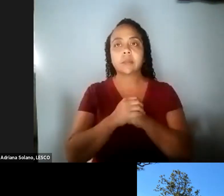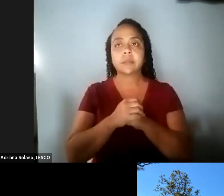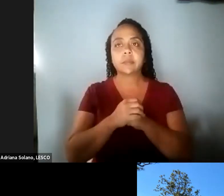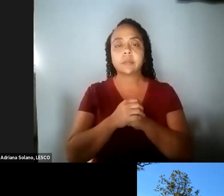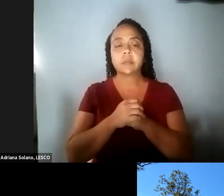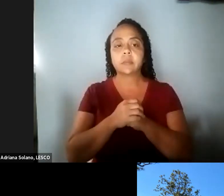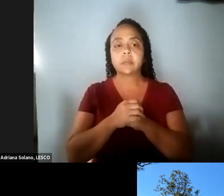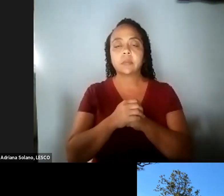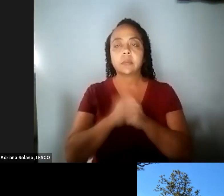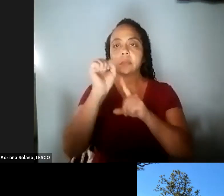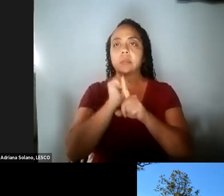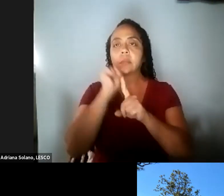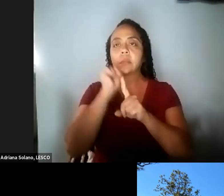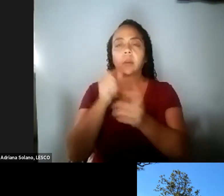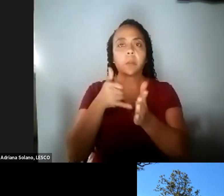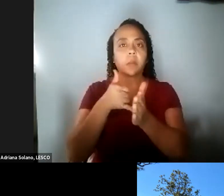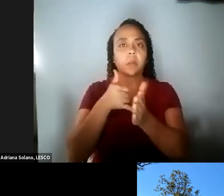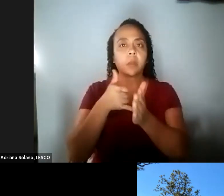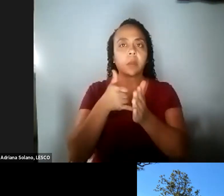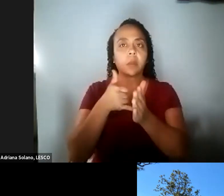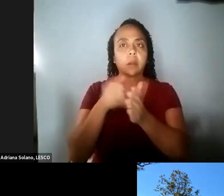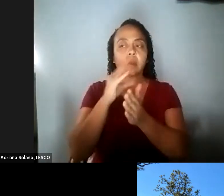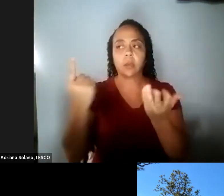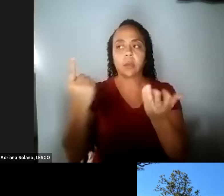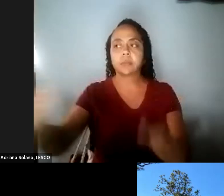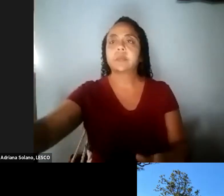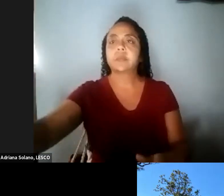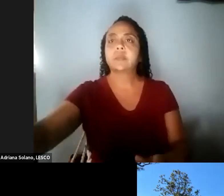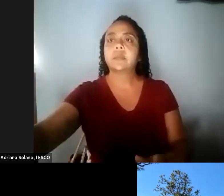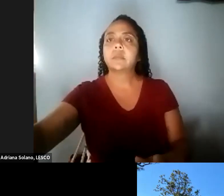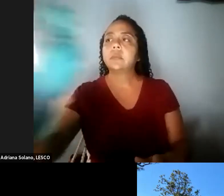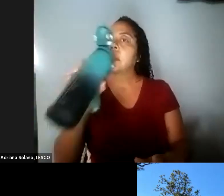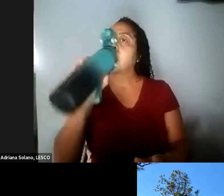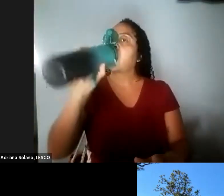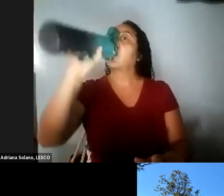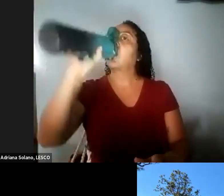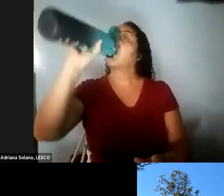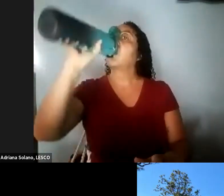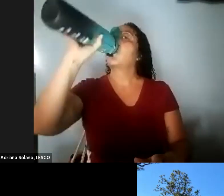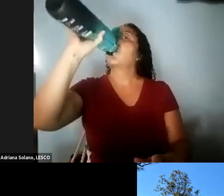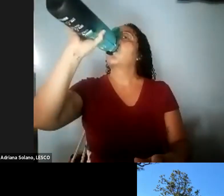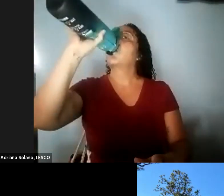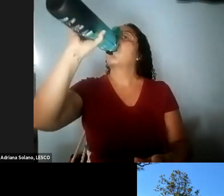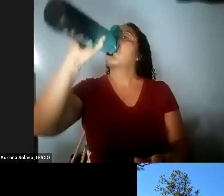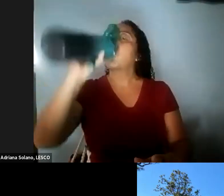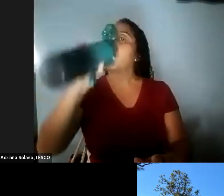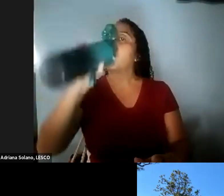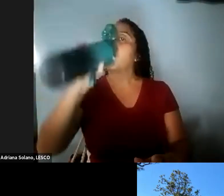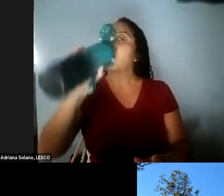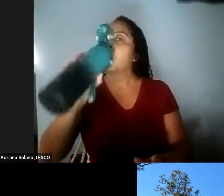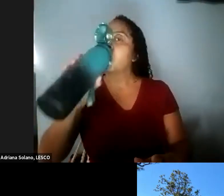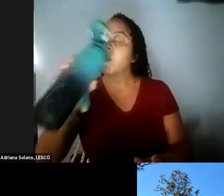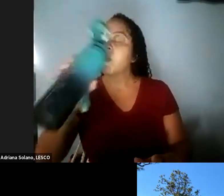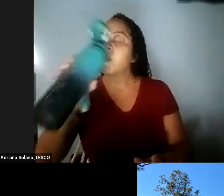situación de alta vulnerabilidad y marginal habilidad muchísimas gracias esperamos luego el libro de esta de esta pregunta